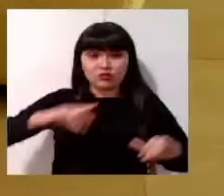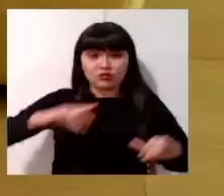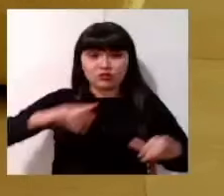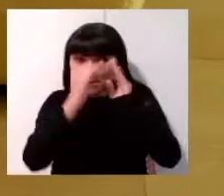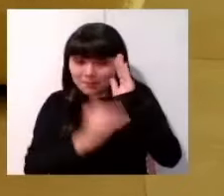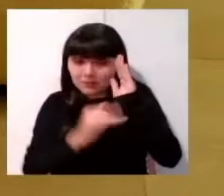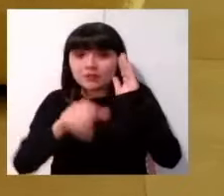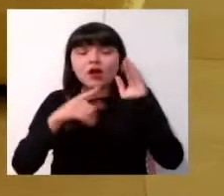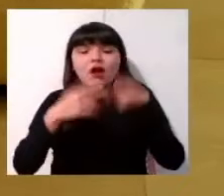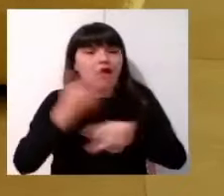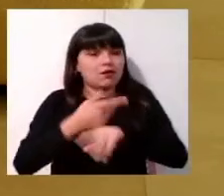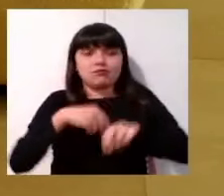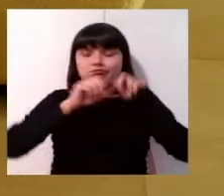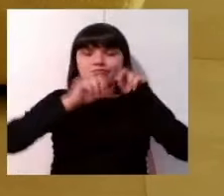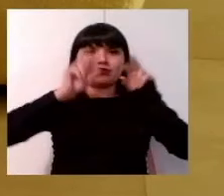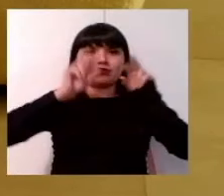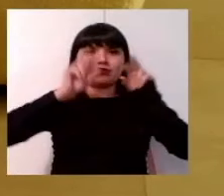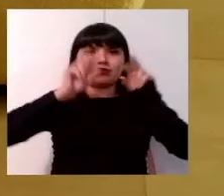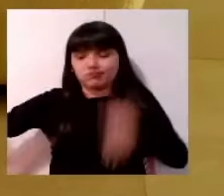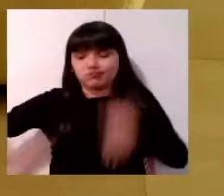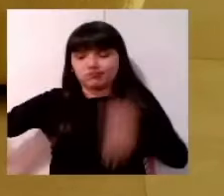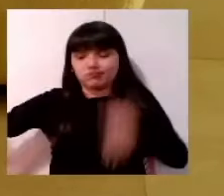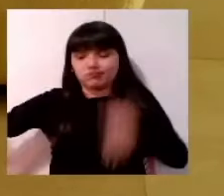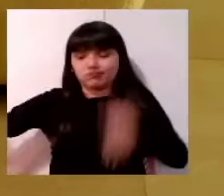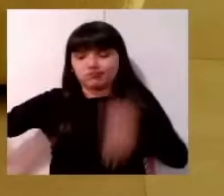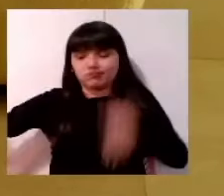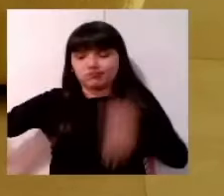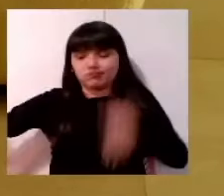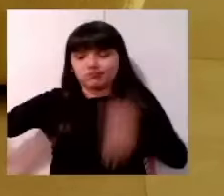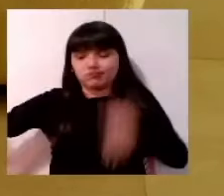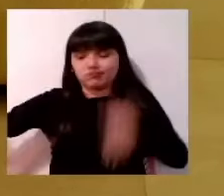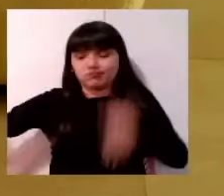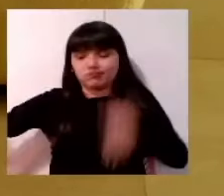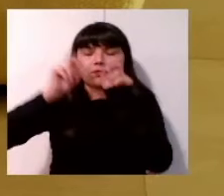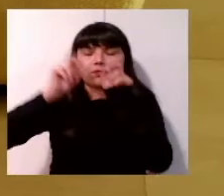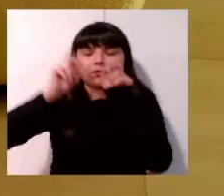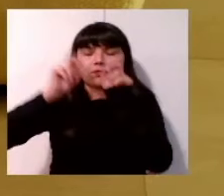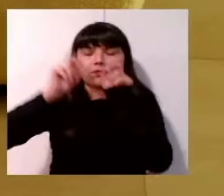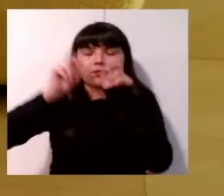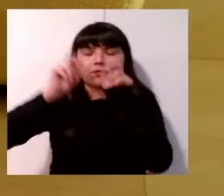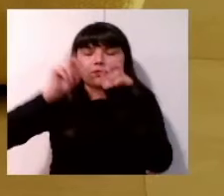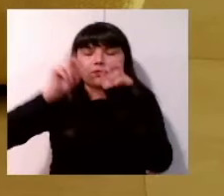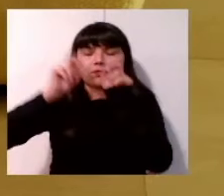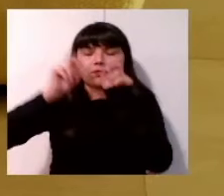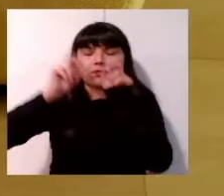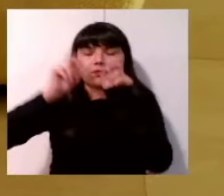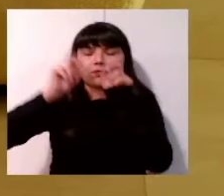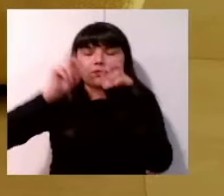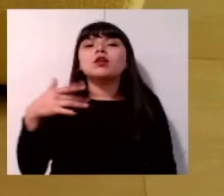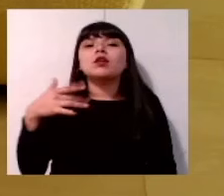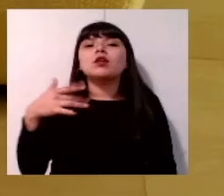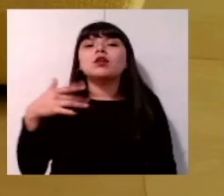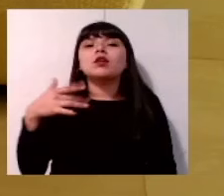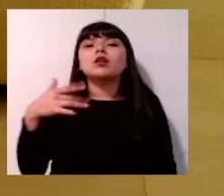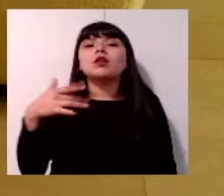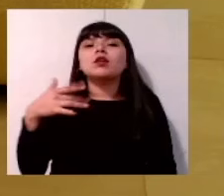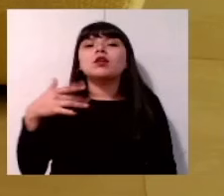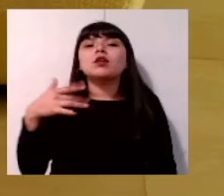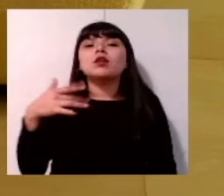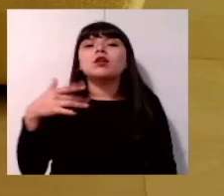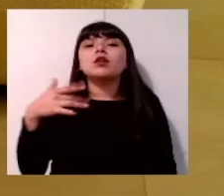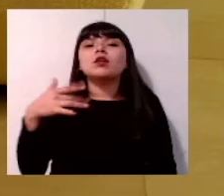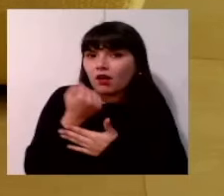Ya hasta los 3 años pueden tener algunos despertares y ahí lo importante es cómo intervenirlos para que eso no se convierta en un despertar